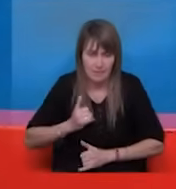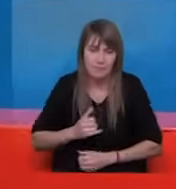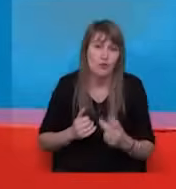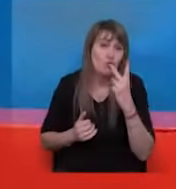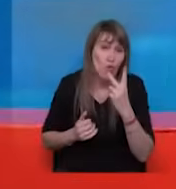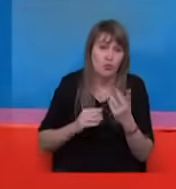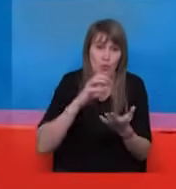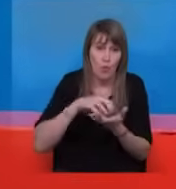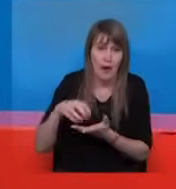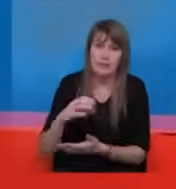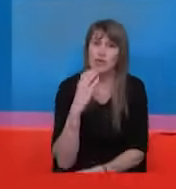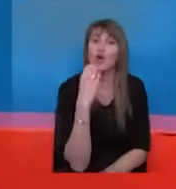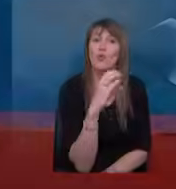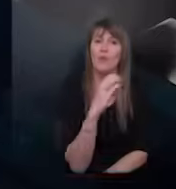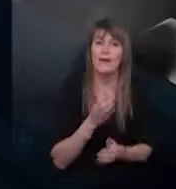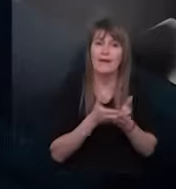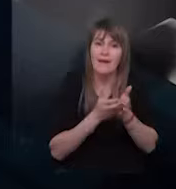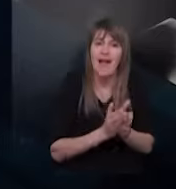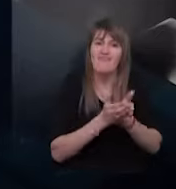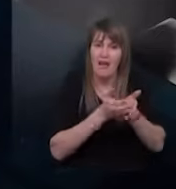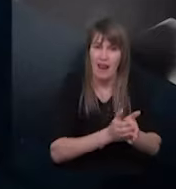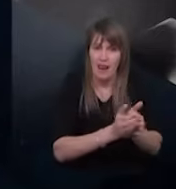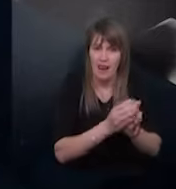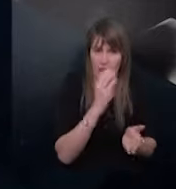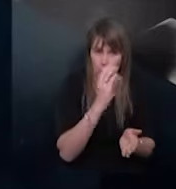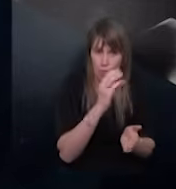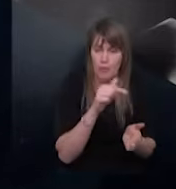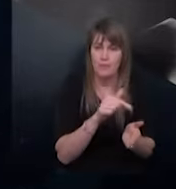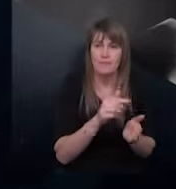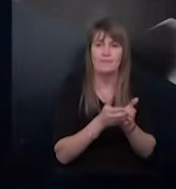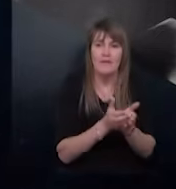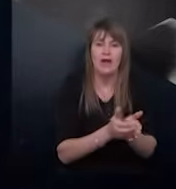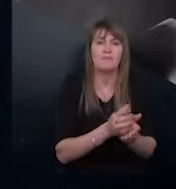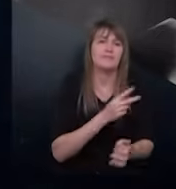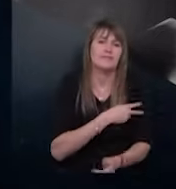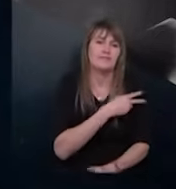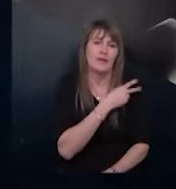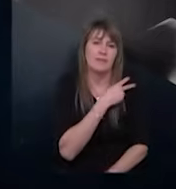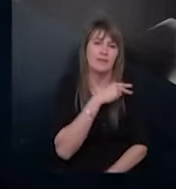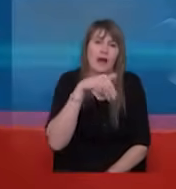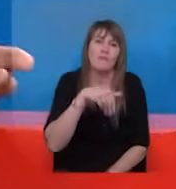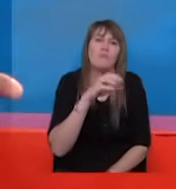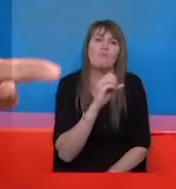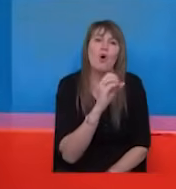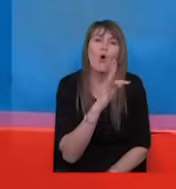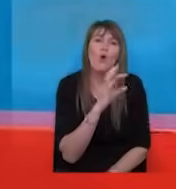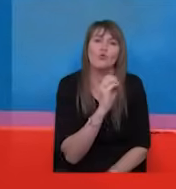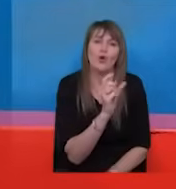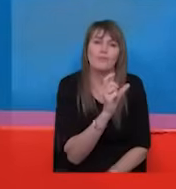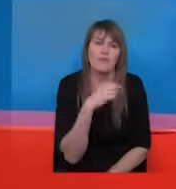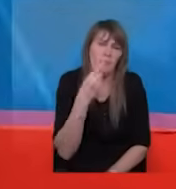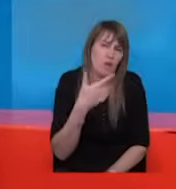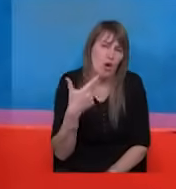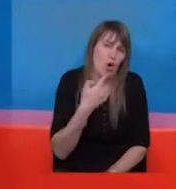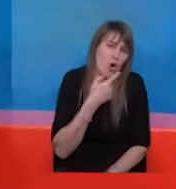lugares, el Club Naval, uh-huh, el Club uh-huh. Naval, a través del capitán Ernesto Motto, que fue asesinado